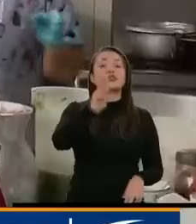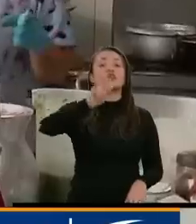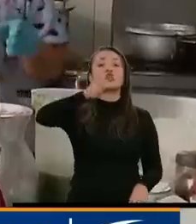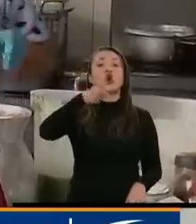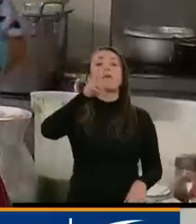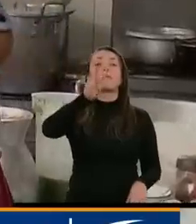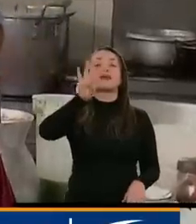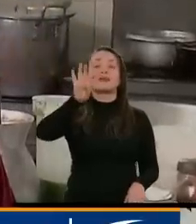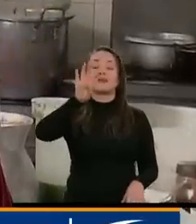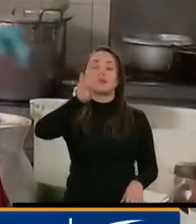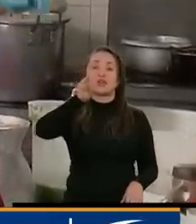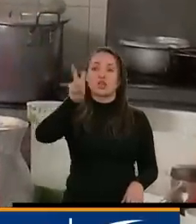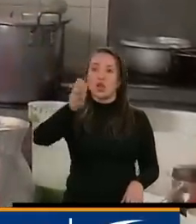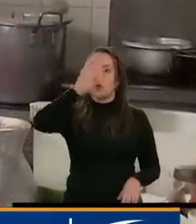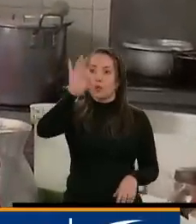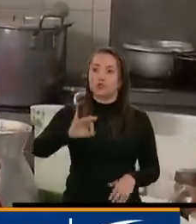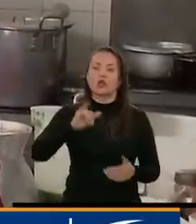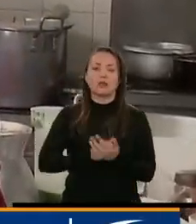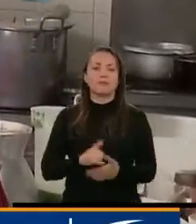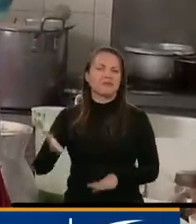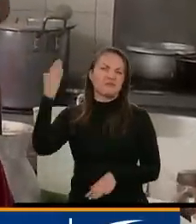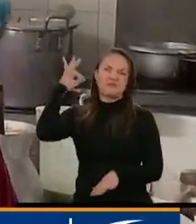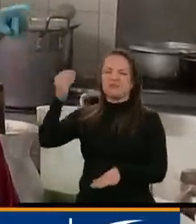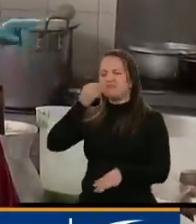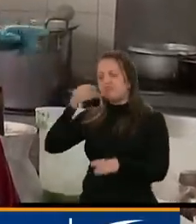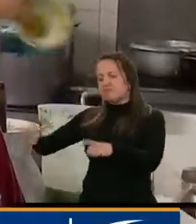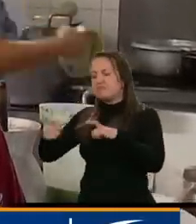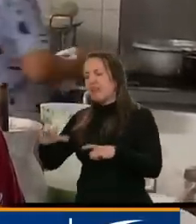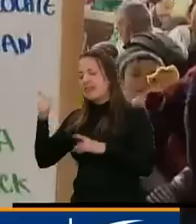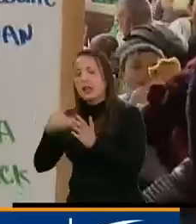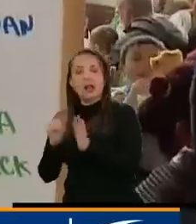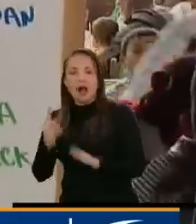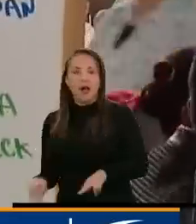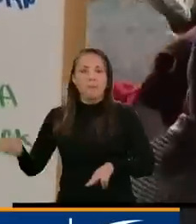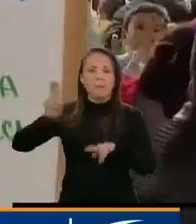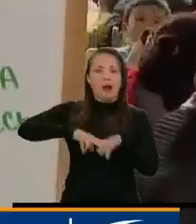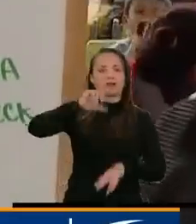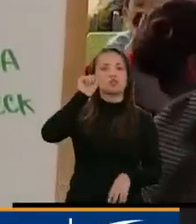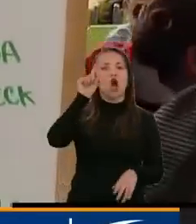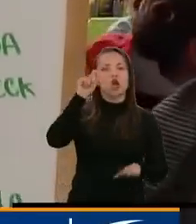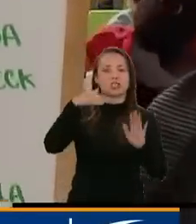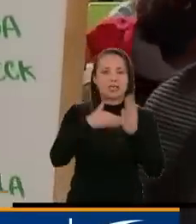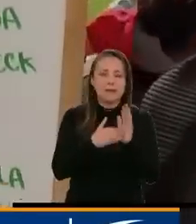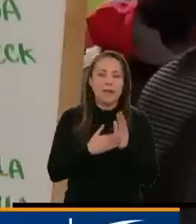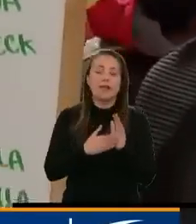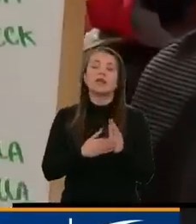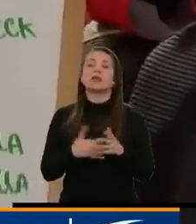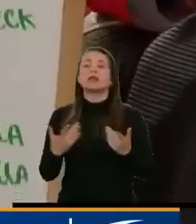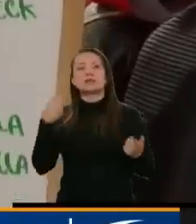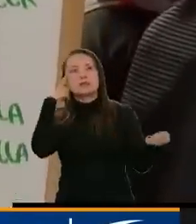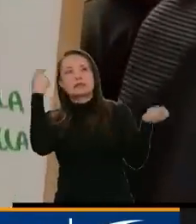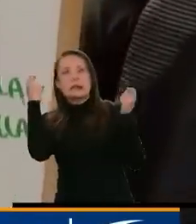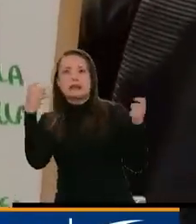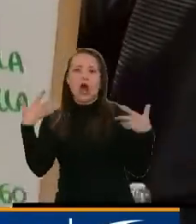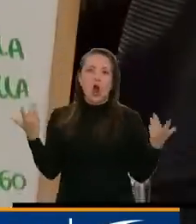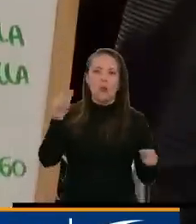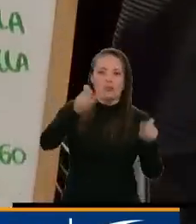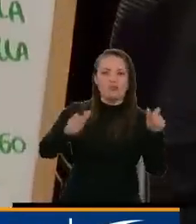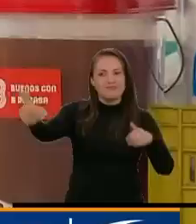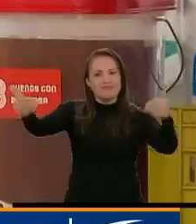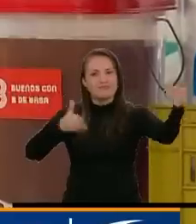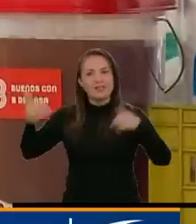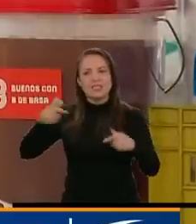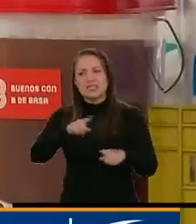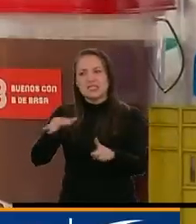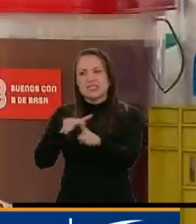18,89%. Anteriormente el corrientazo costaba 10.000, ahorita vale 11.000, y estrategia para que los clientes no les dé